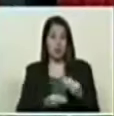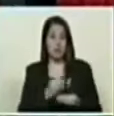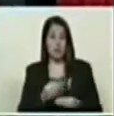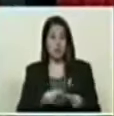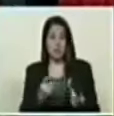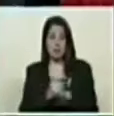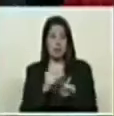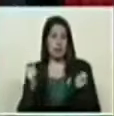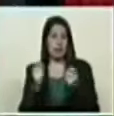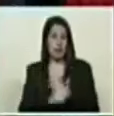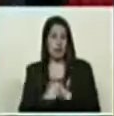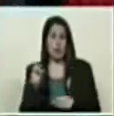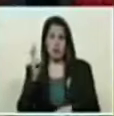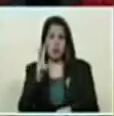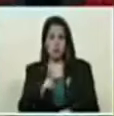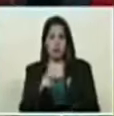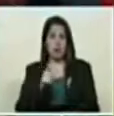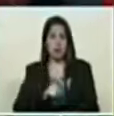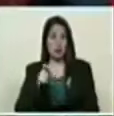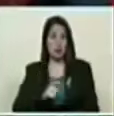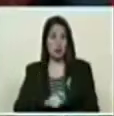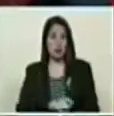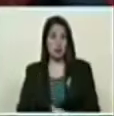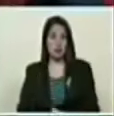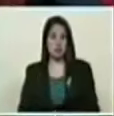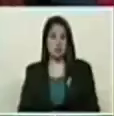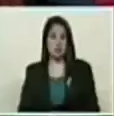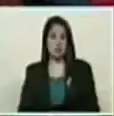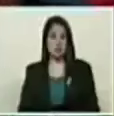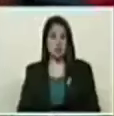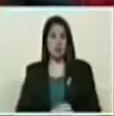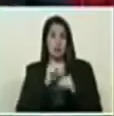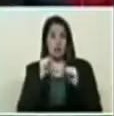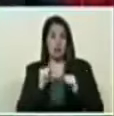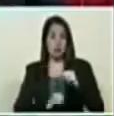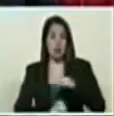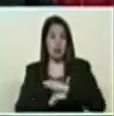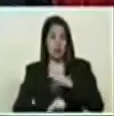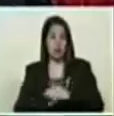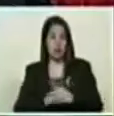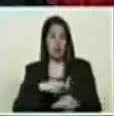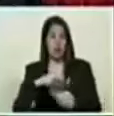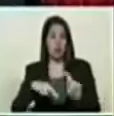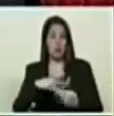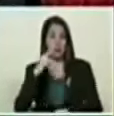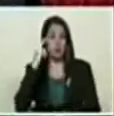los cambios que Venezuela necesita y para consolidar la revolución bolivariana.